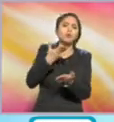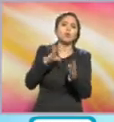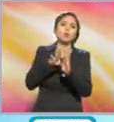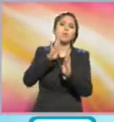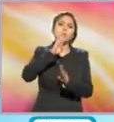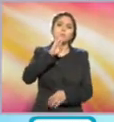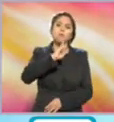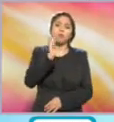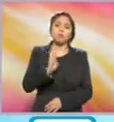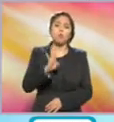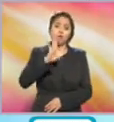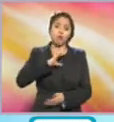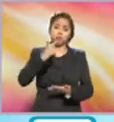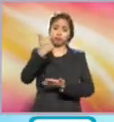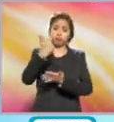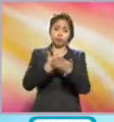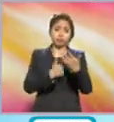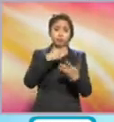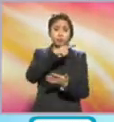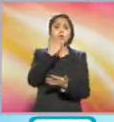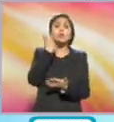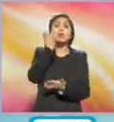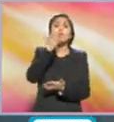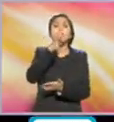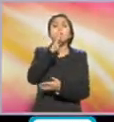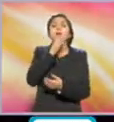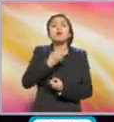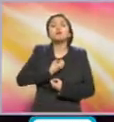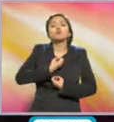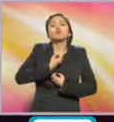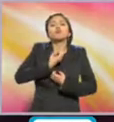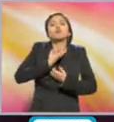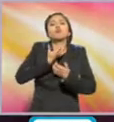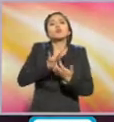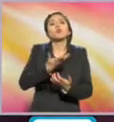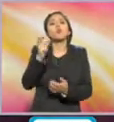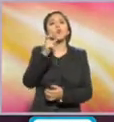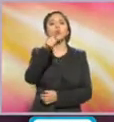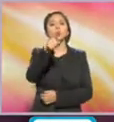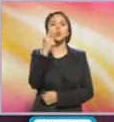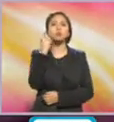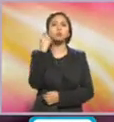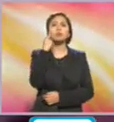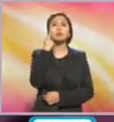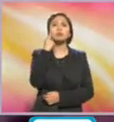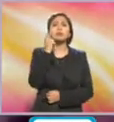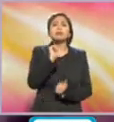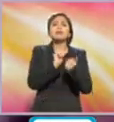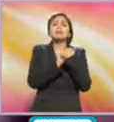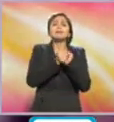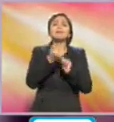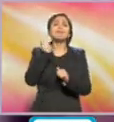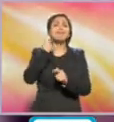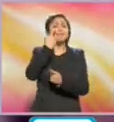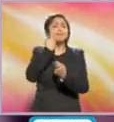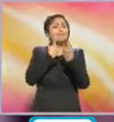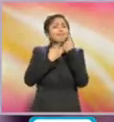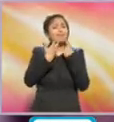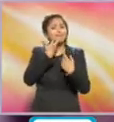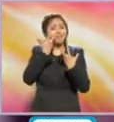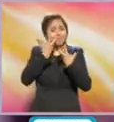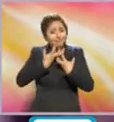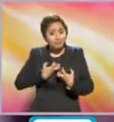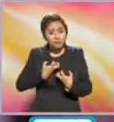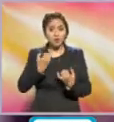están las palabras que uno quisiera decirle a su madre Amor y que eterno. cuando la escuchas, híjole, sí, irremediablemente Te mueven fibras. te mueve mueve fibras. todo. Cantada Claro. también